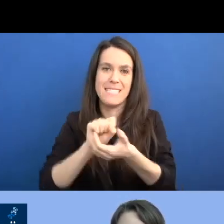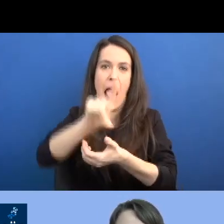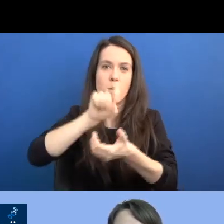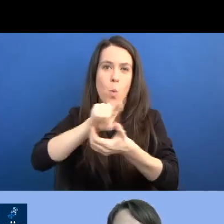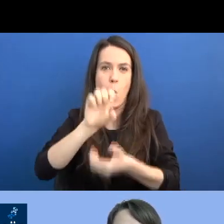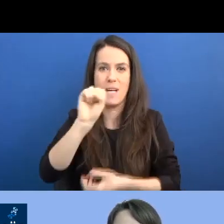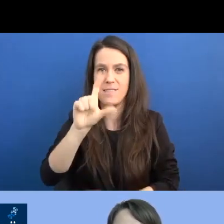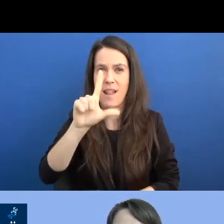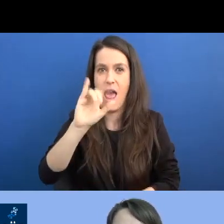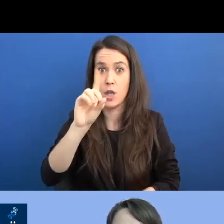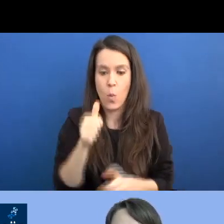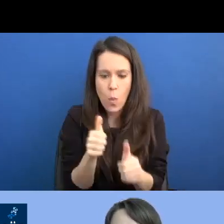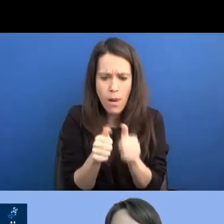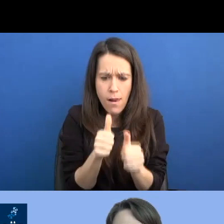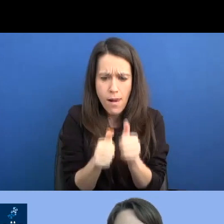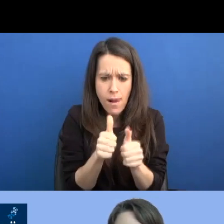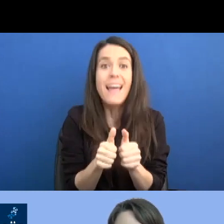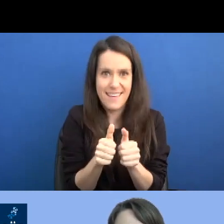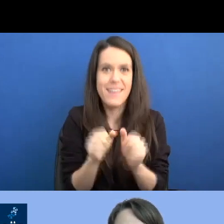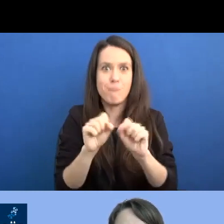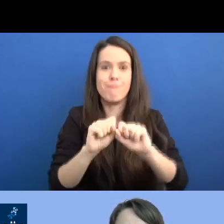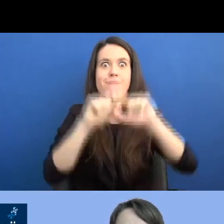1902, es decir, la fecha del día de hoy.